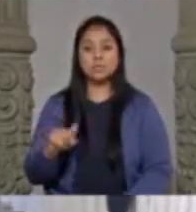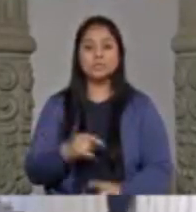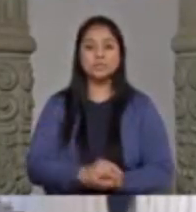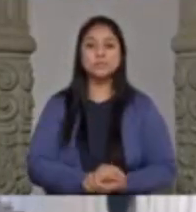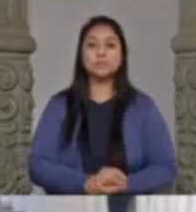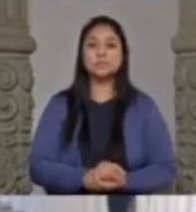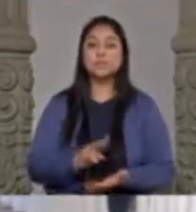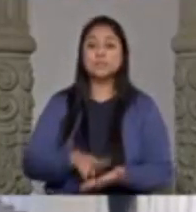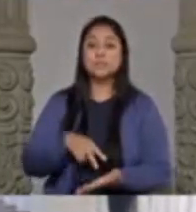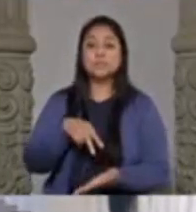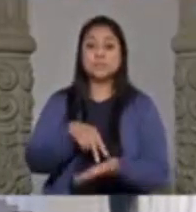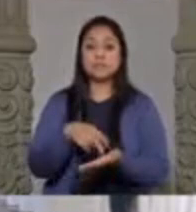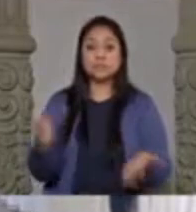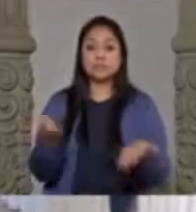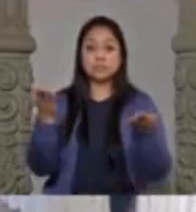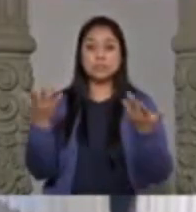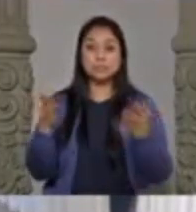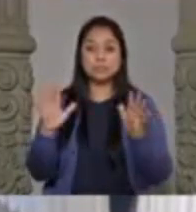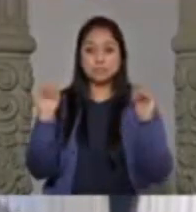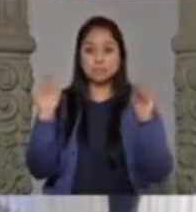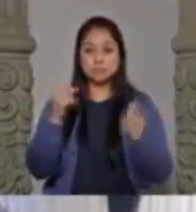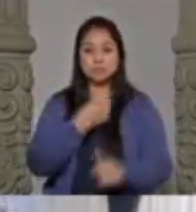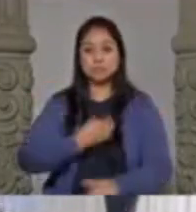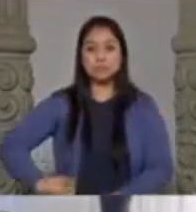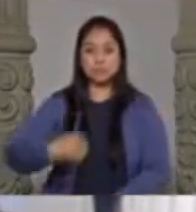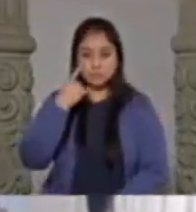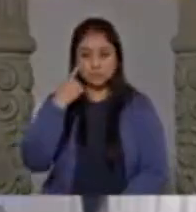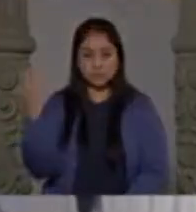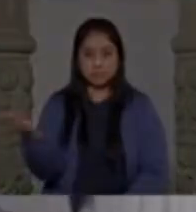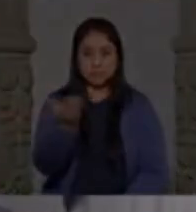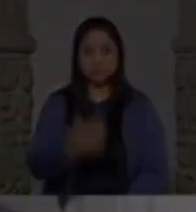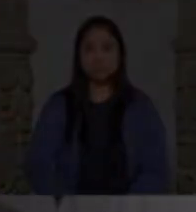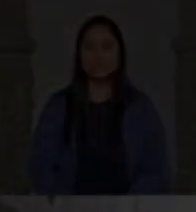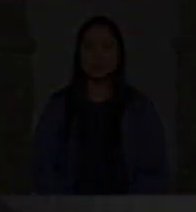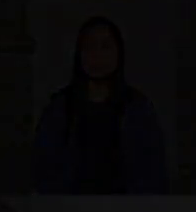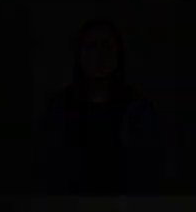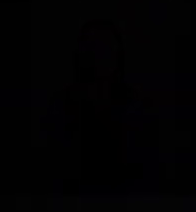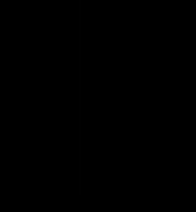Nos ponemos de pie, por favor, para despedir con el honor que se merece el señor presidente constitucional de la República.